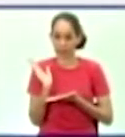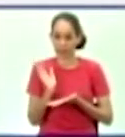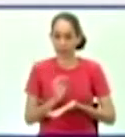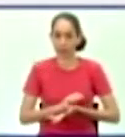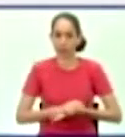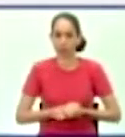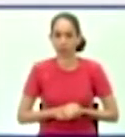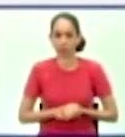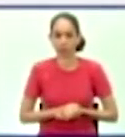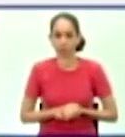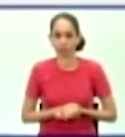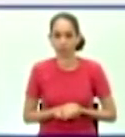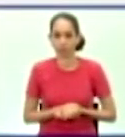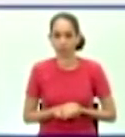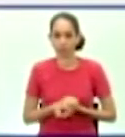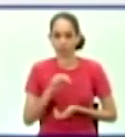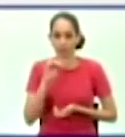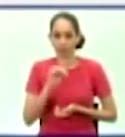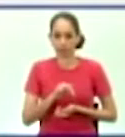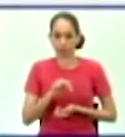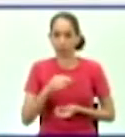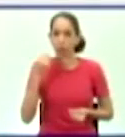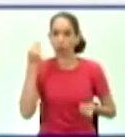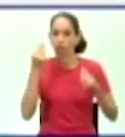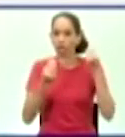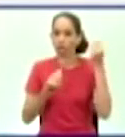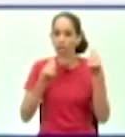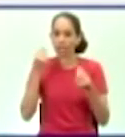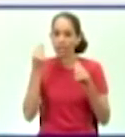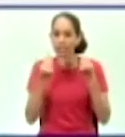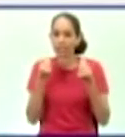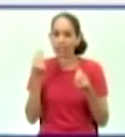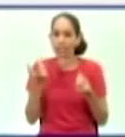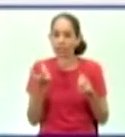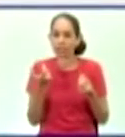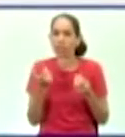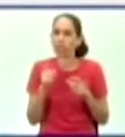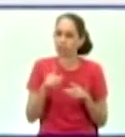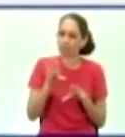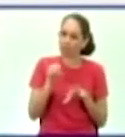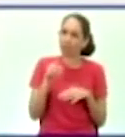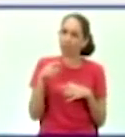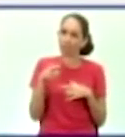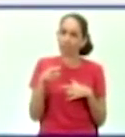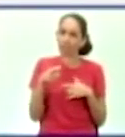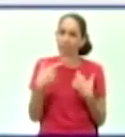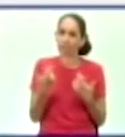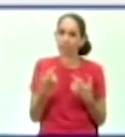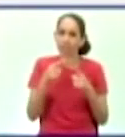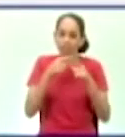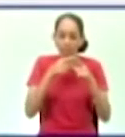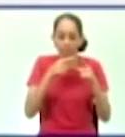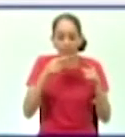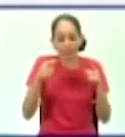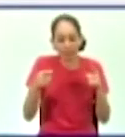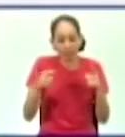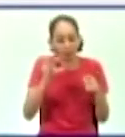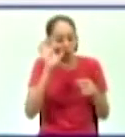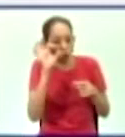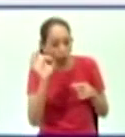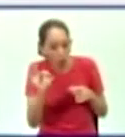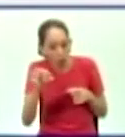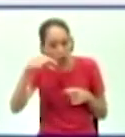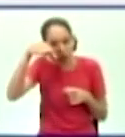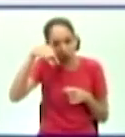entonces a analizar la primera condición. Nos dicen que radio es OQ. Perfecto.